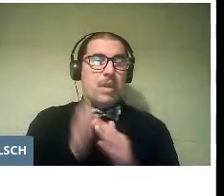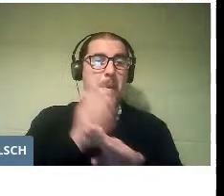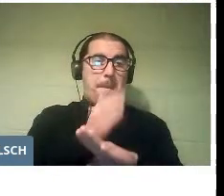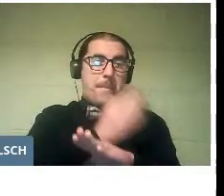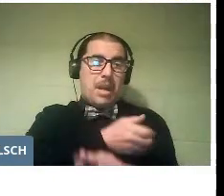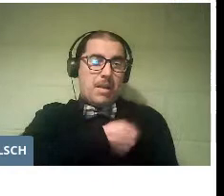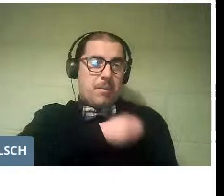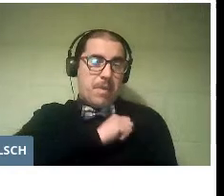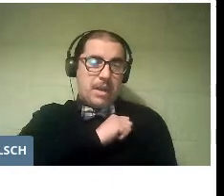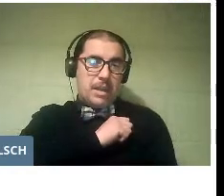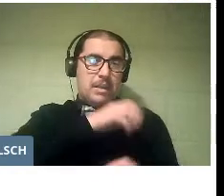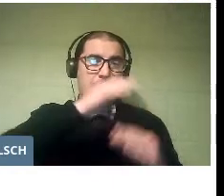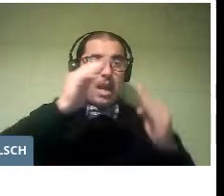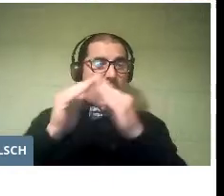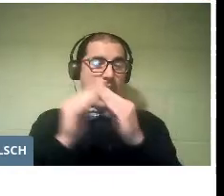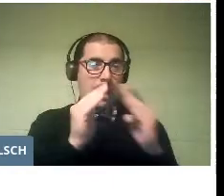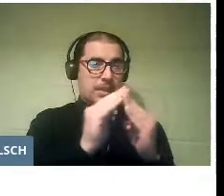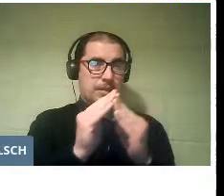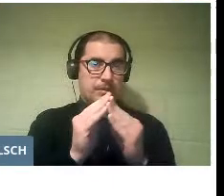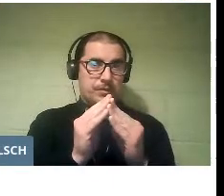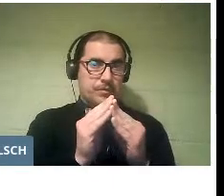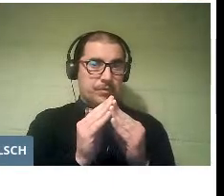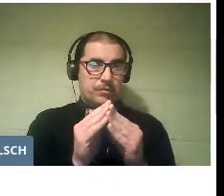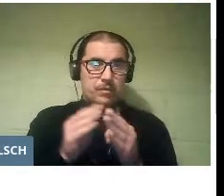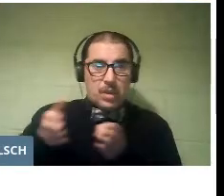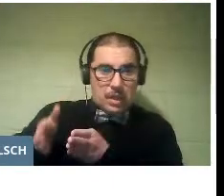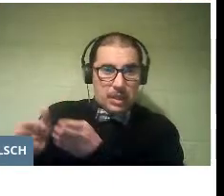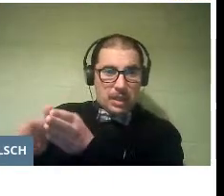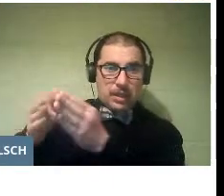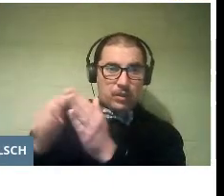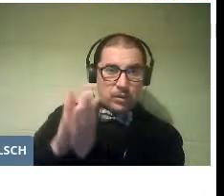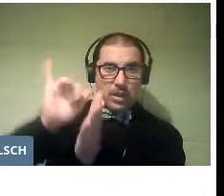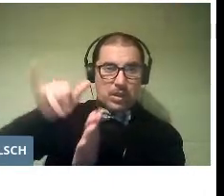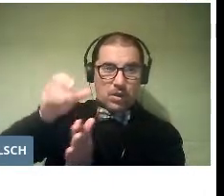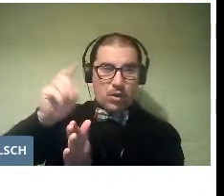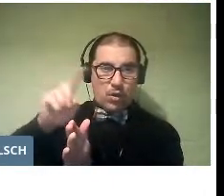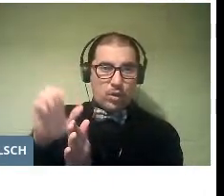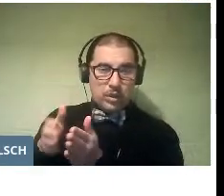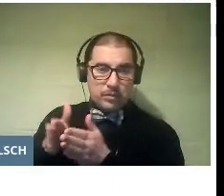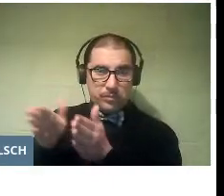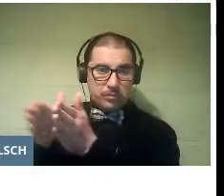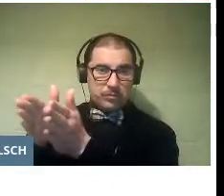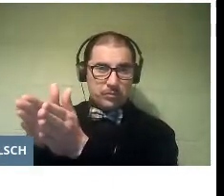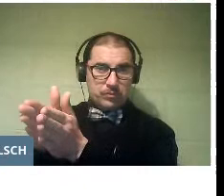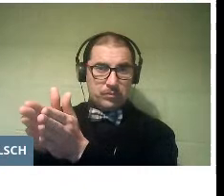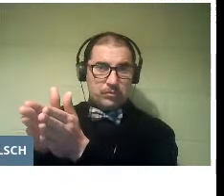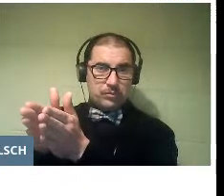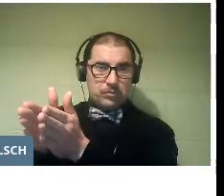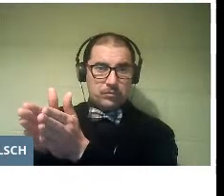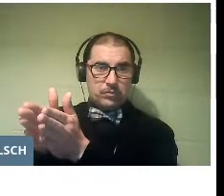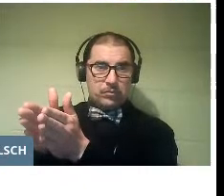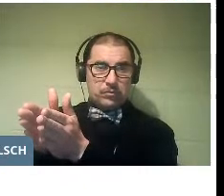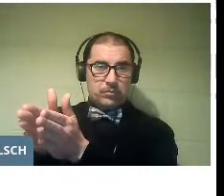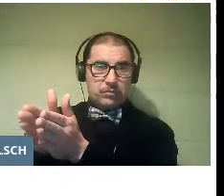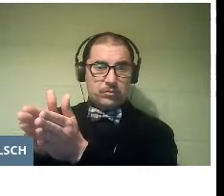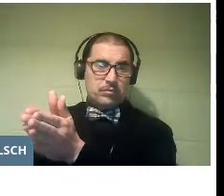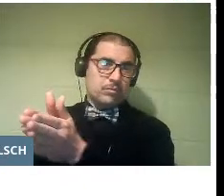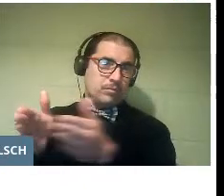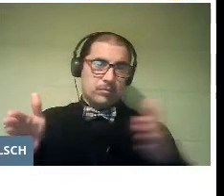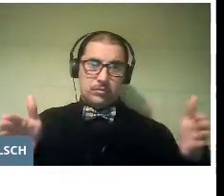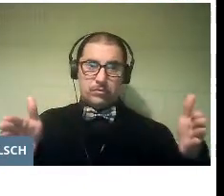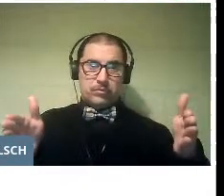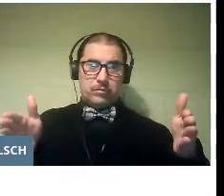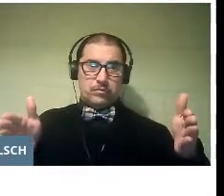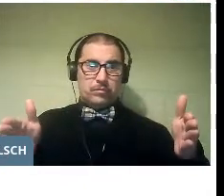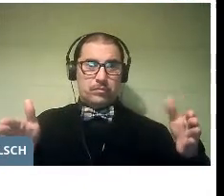se ubicaba entre el río San José, que actualmente está desviado, y